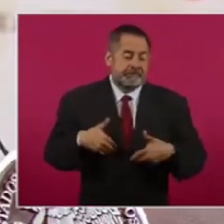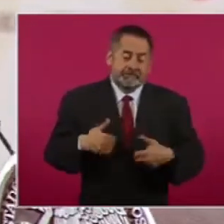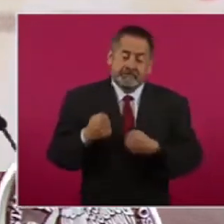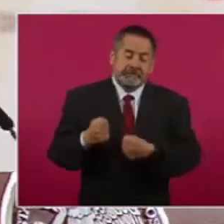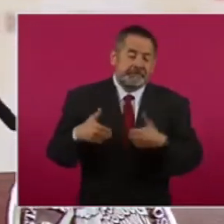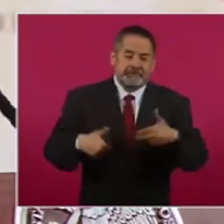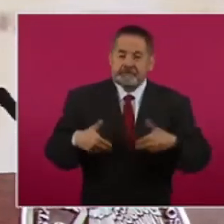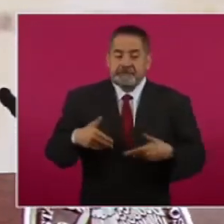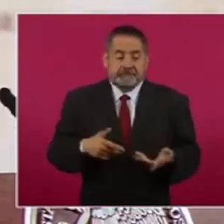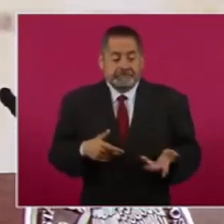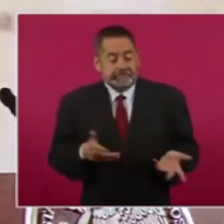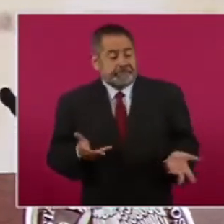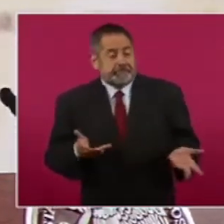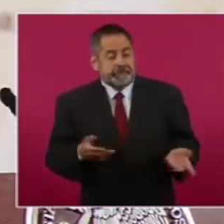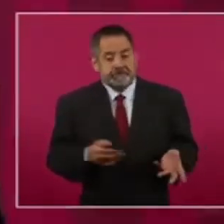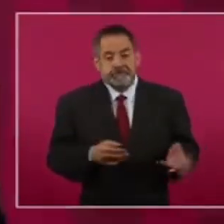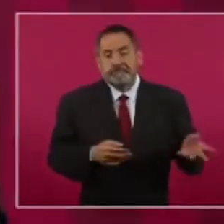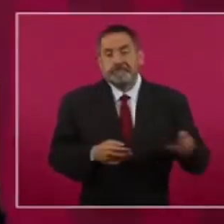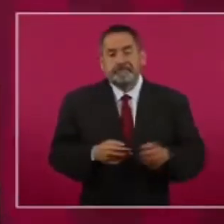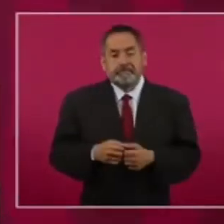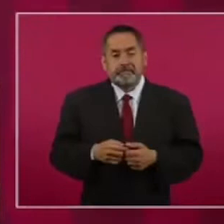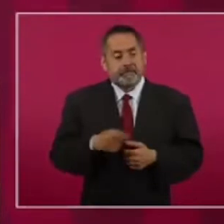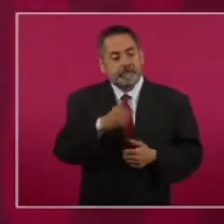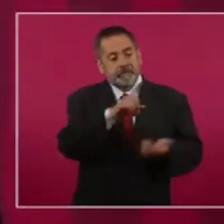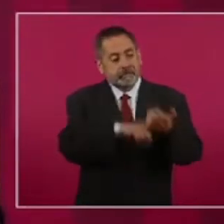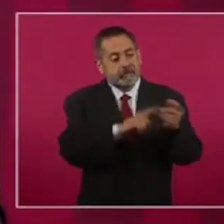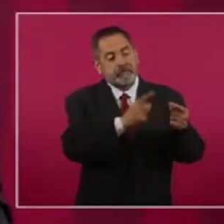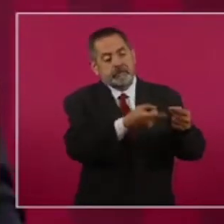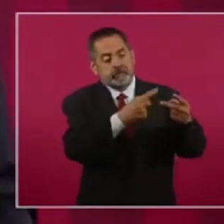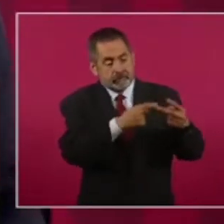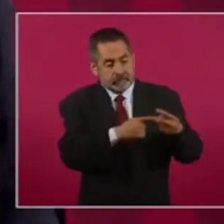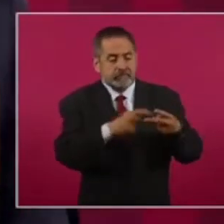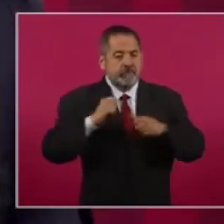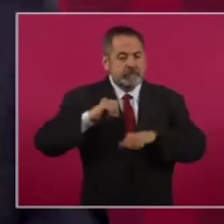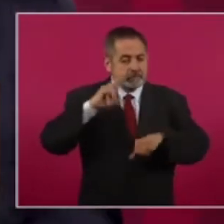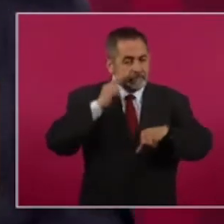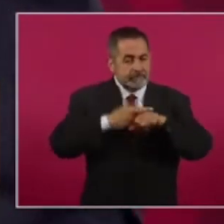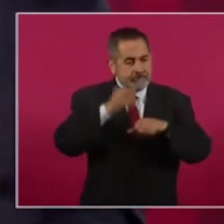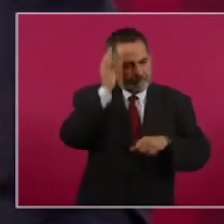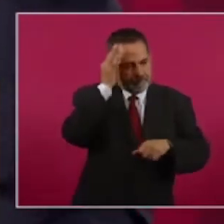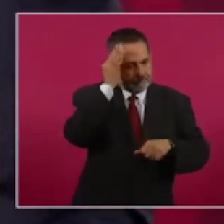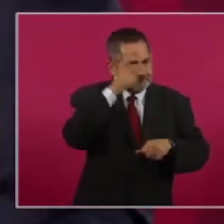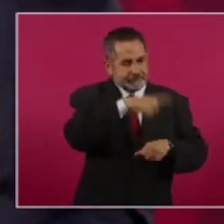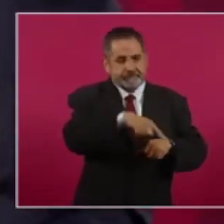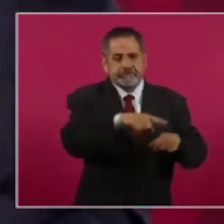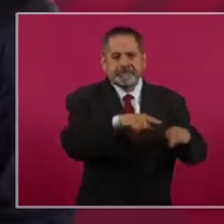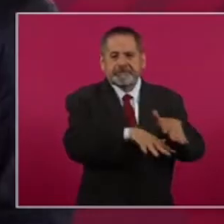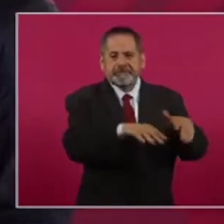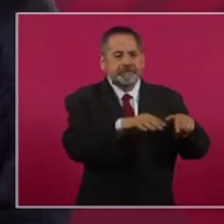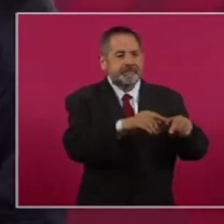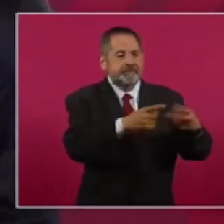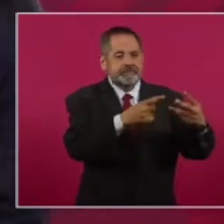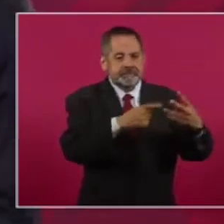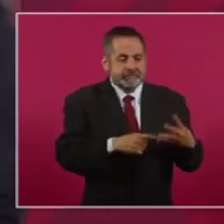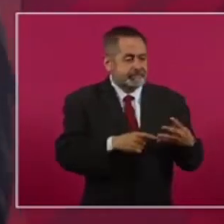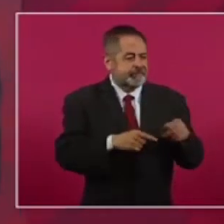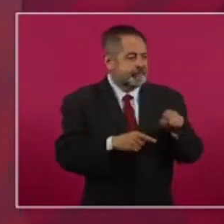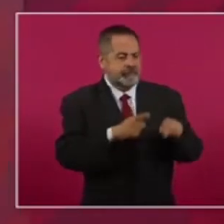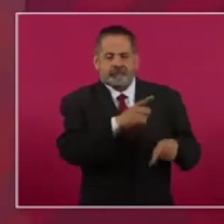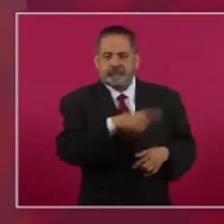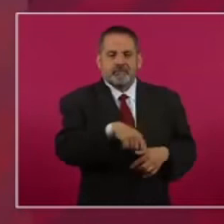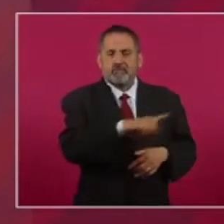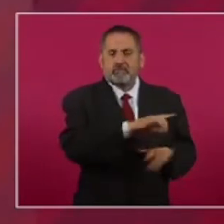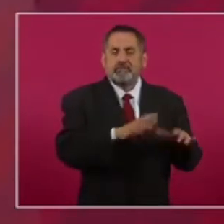molestísimos. Ellos, sus voceros, sus achichincles y sus